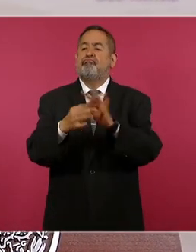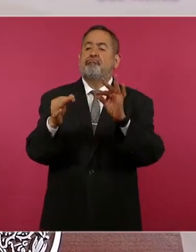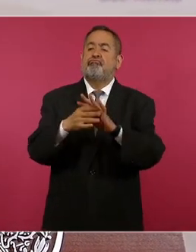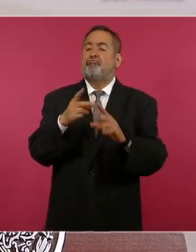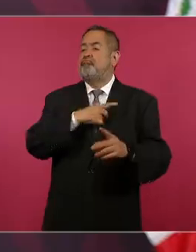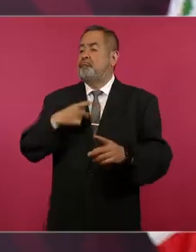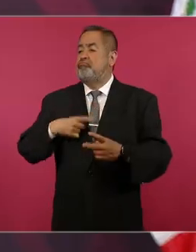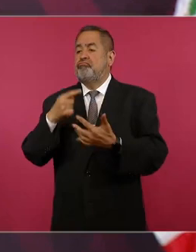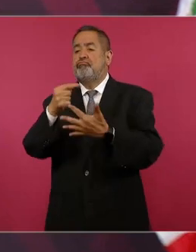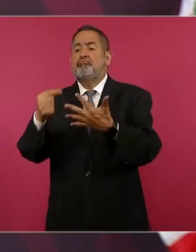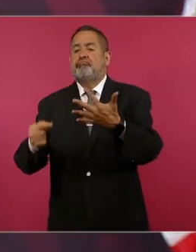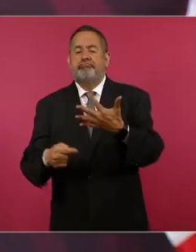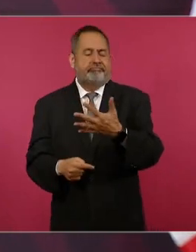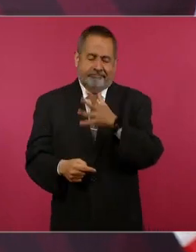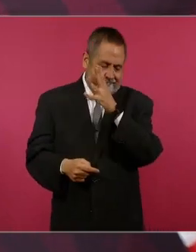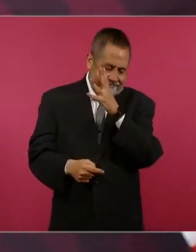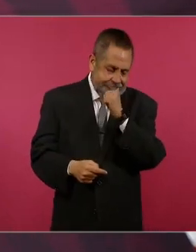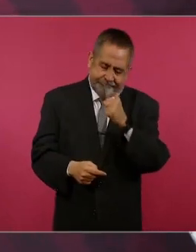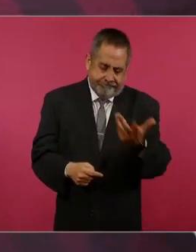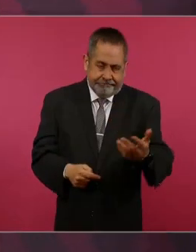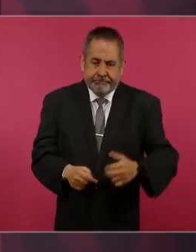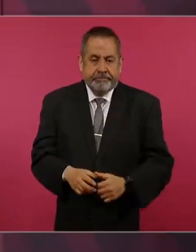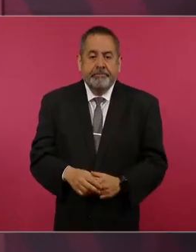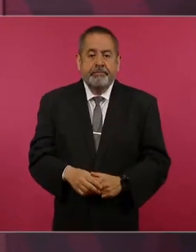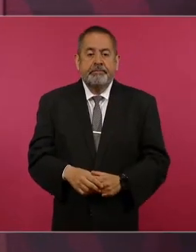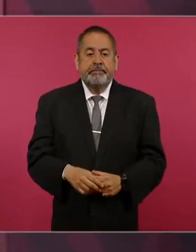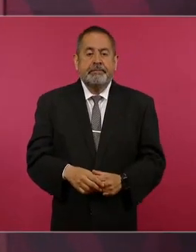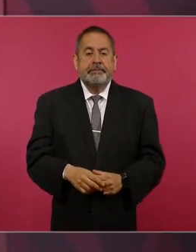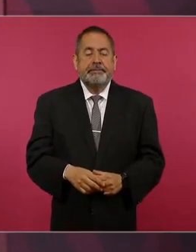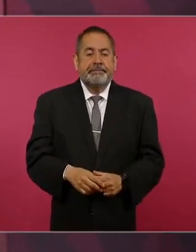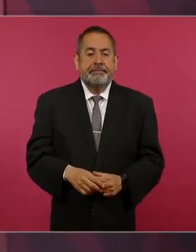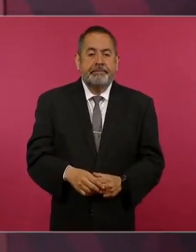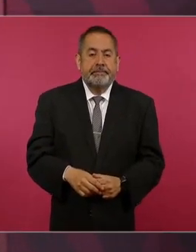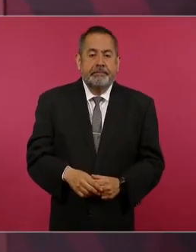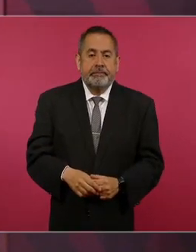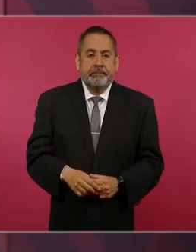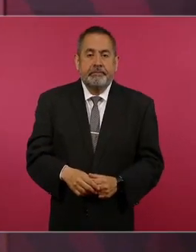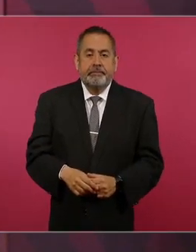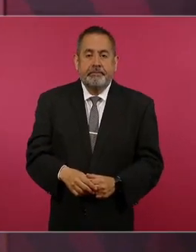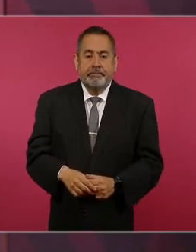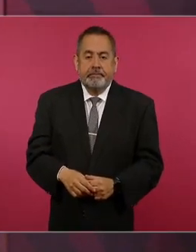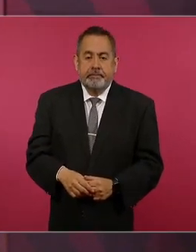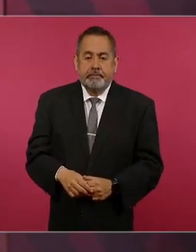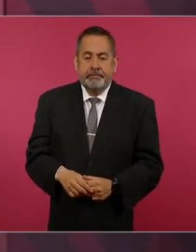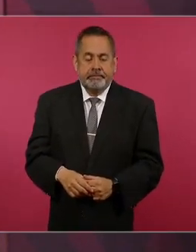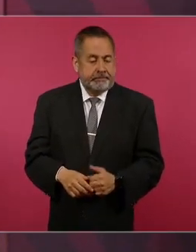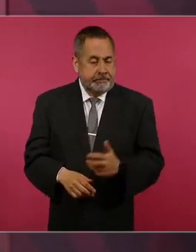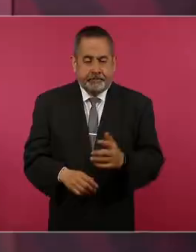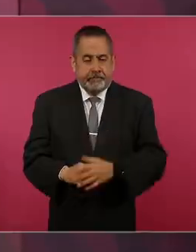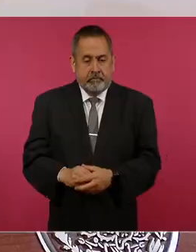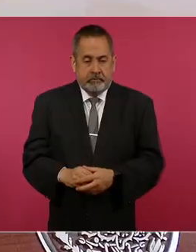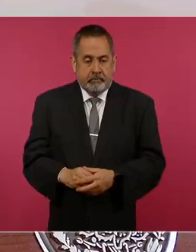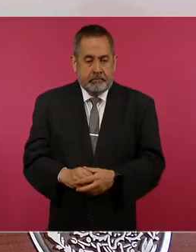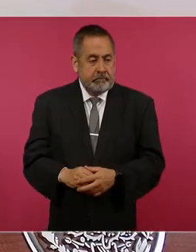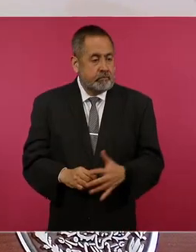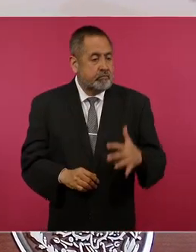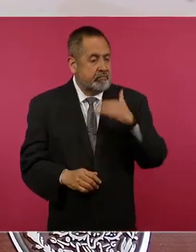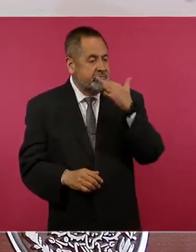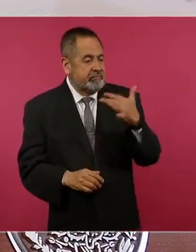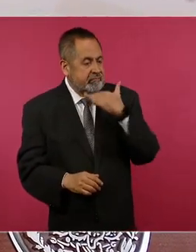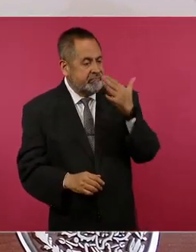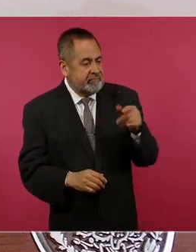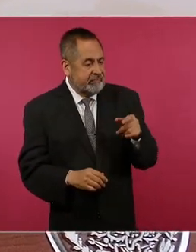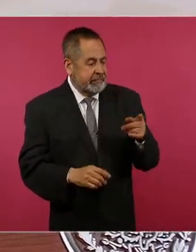no se puede combatir la corrupción